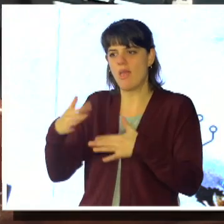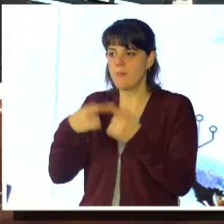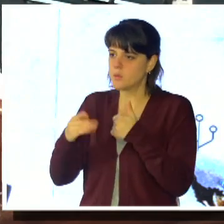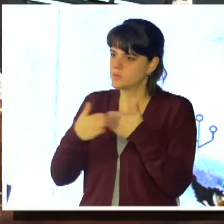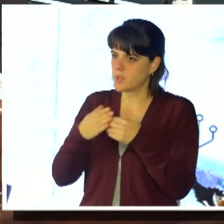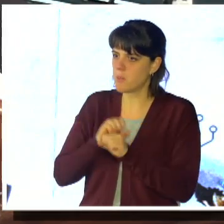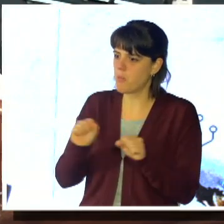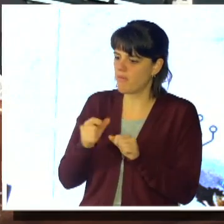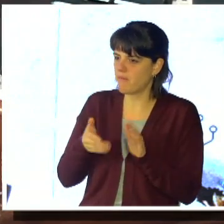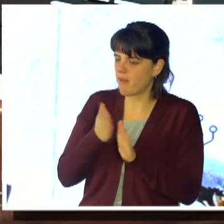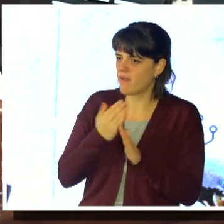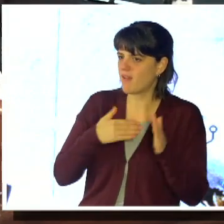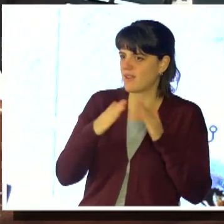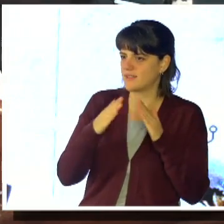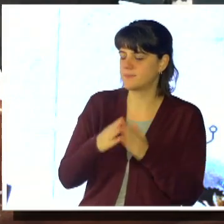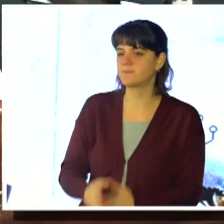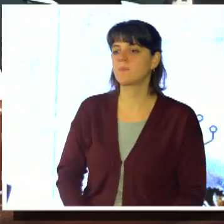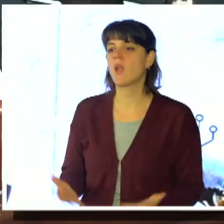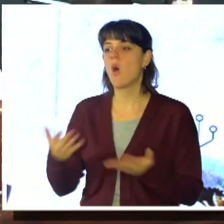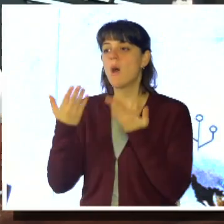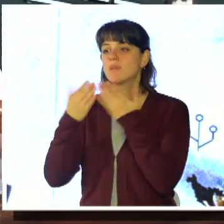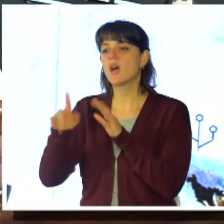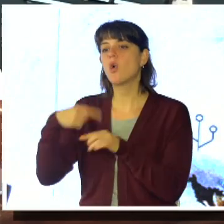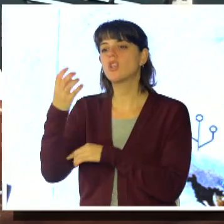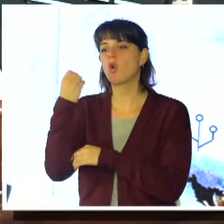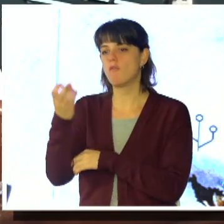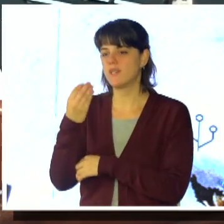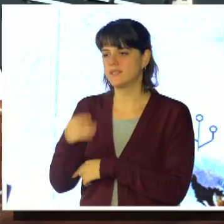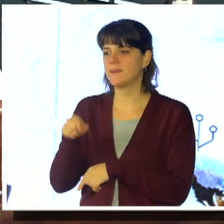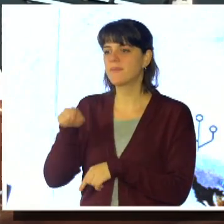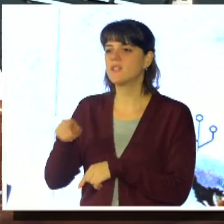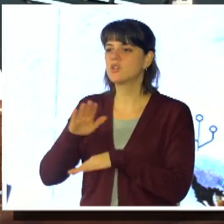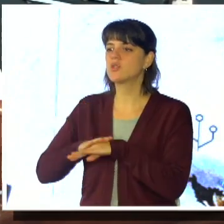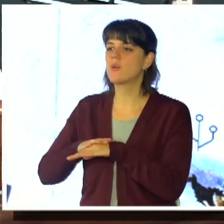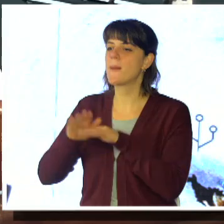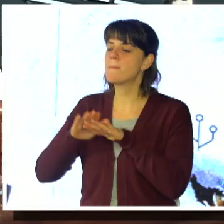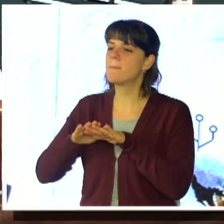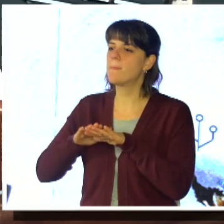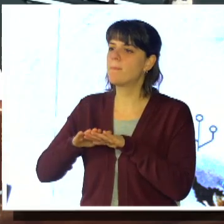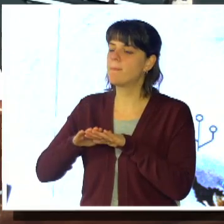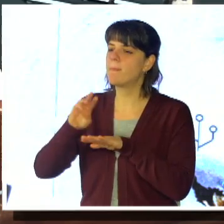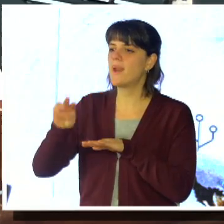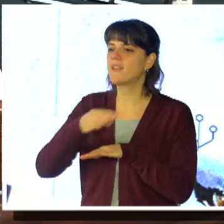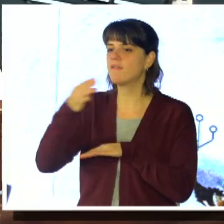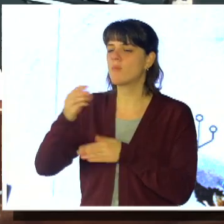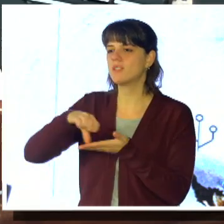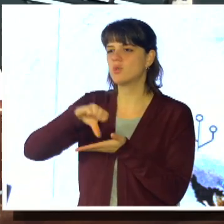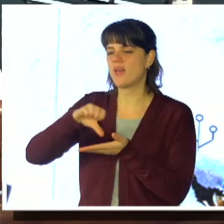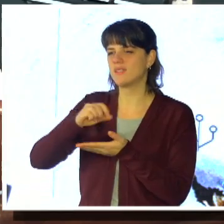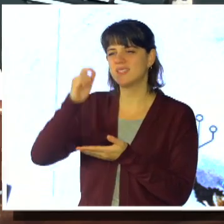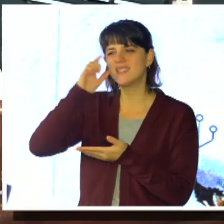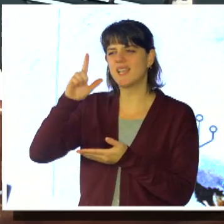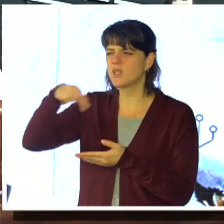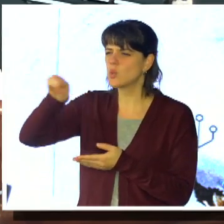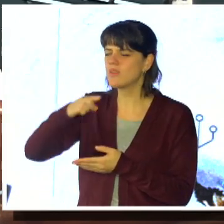Es tiempo de comenzar con otra de las conferencias, esta sobre plataforma de ciudades inteligentes. Y ustedes están acostumbrados a escucharnos hablar